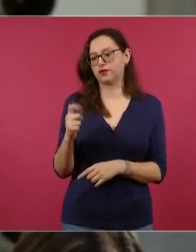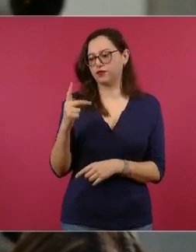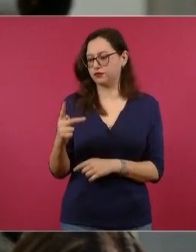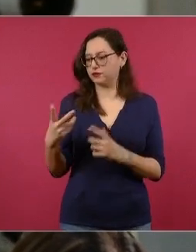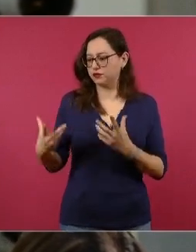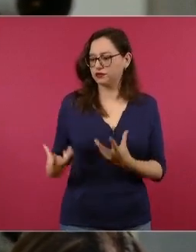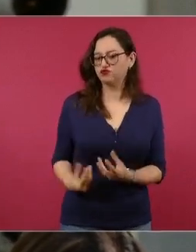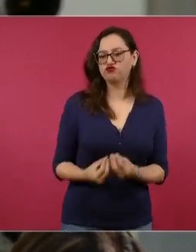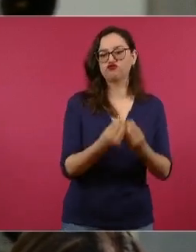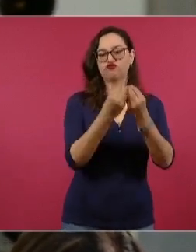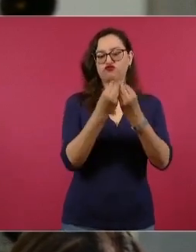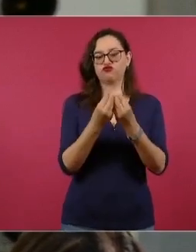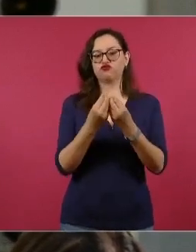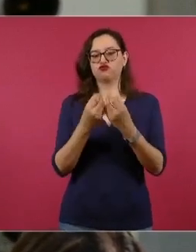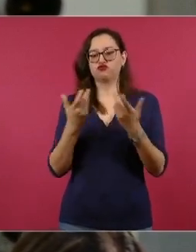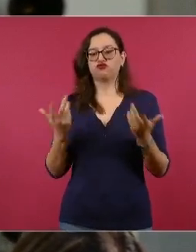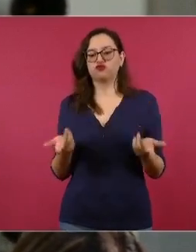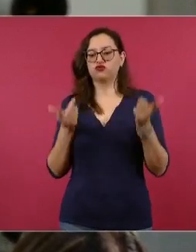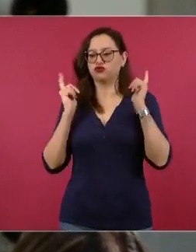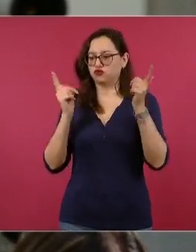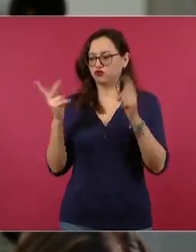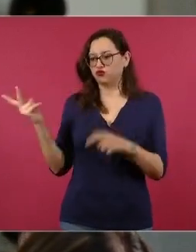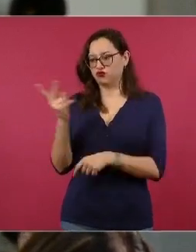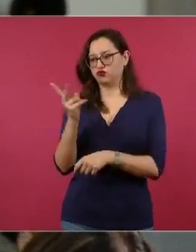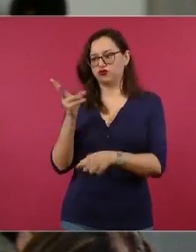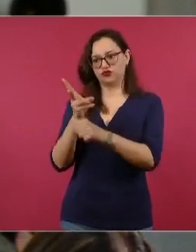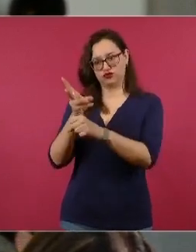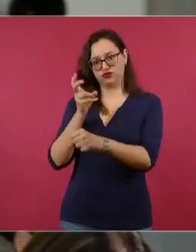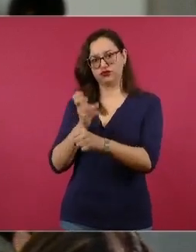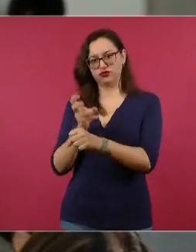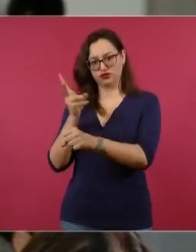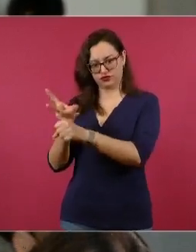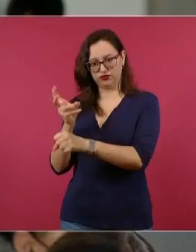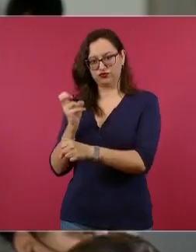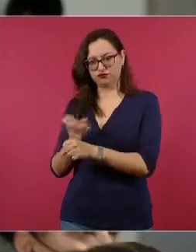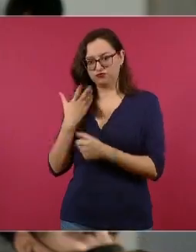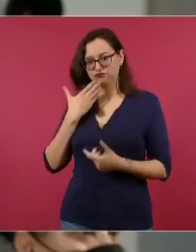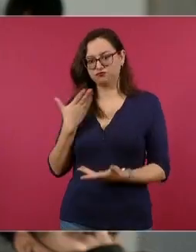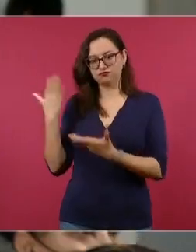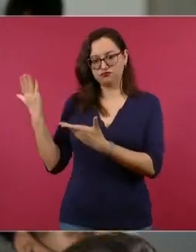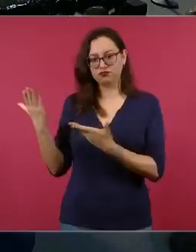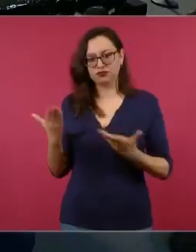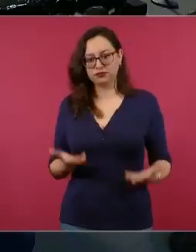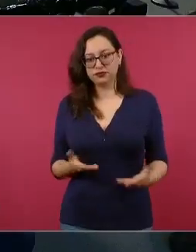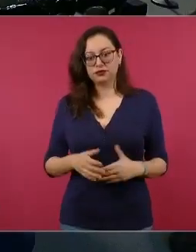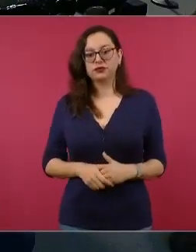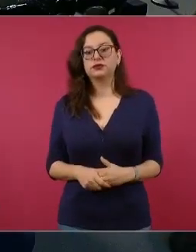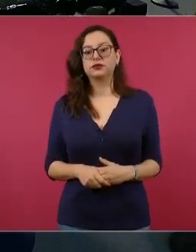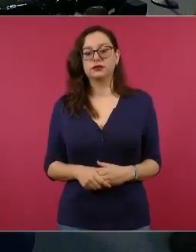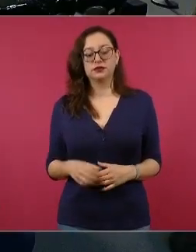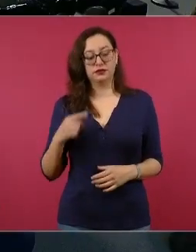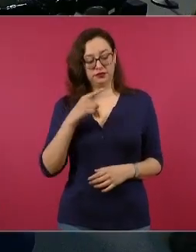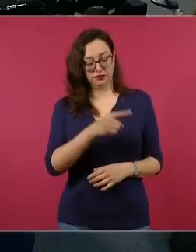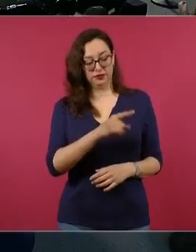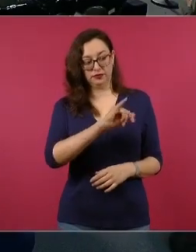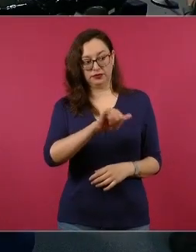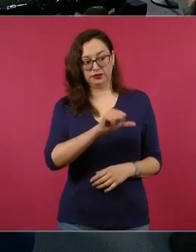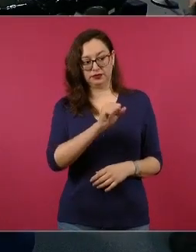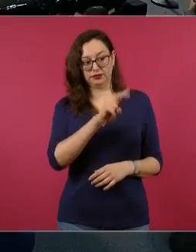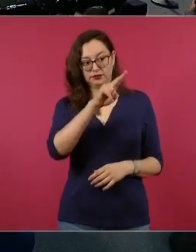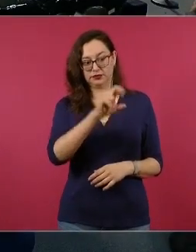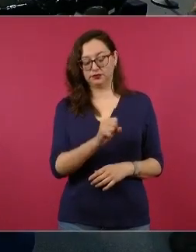usted a mi estado, al cual por supuesto los dos son muy bienvenidos. Y decirle, le mandé a Jesús un video de